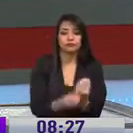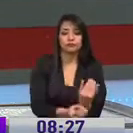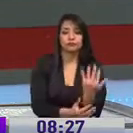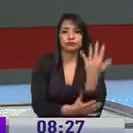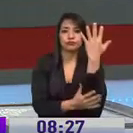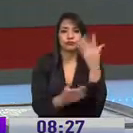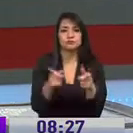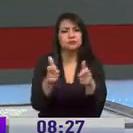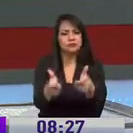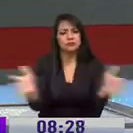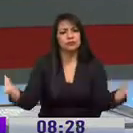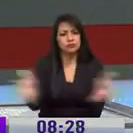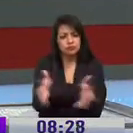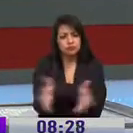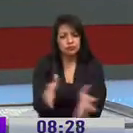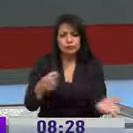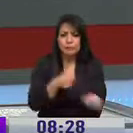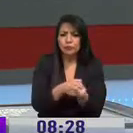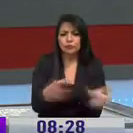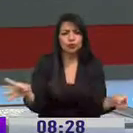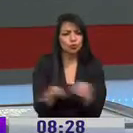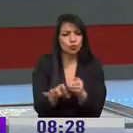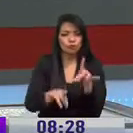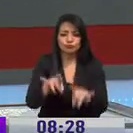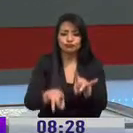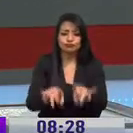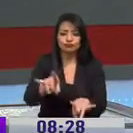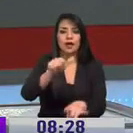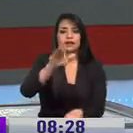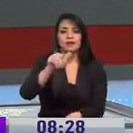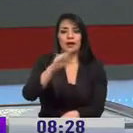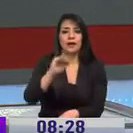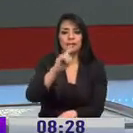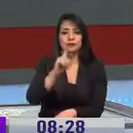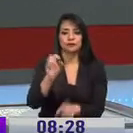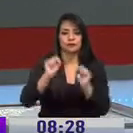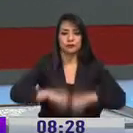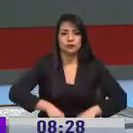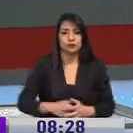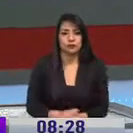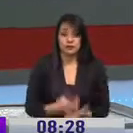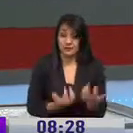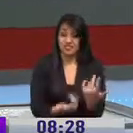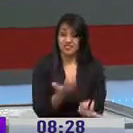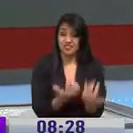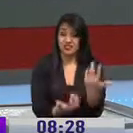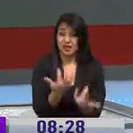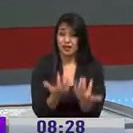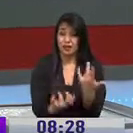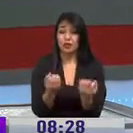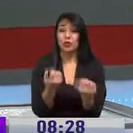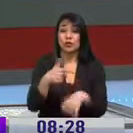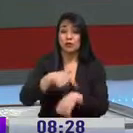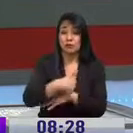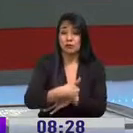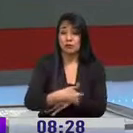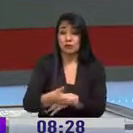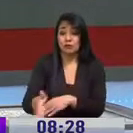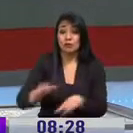convocar a ustedes vecinos a que juntos reforestemos el Atacazo. Esto del incendio, ¿saben cuánto más o menos se va a demorar?